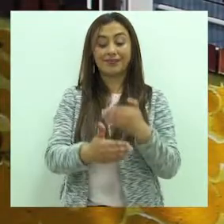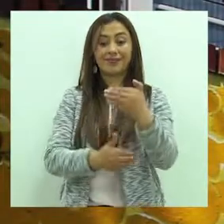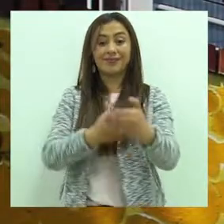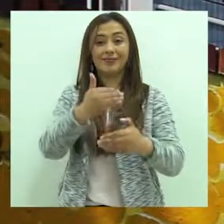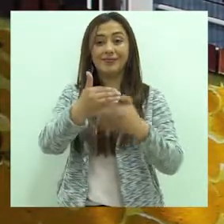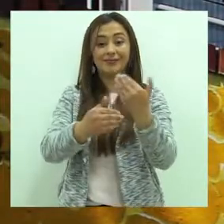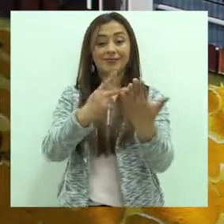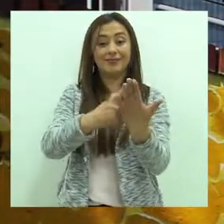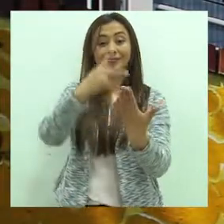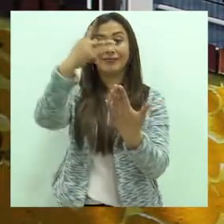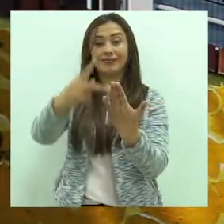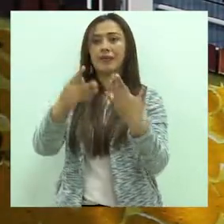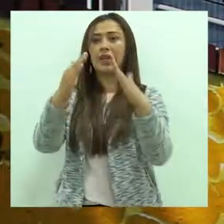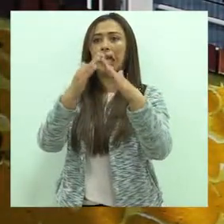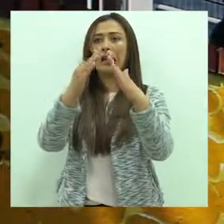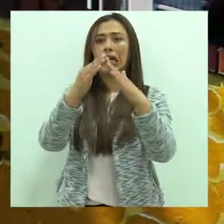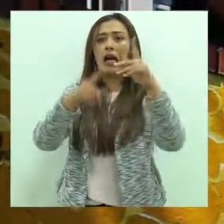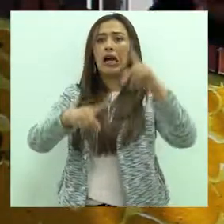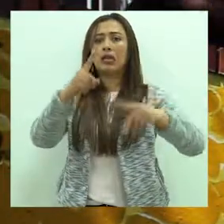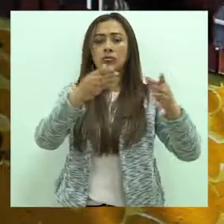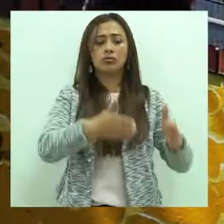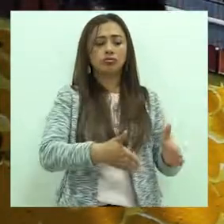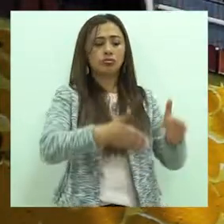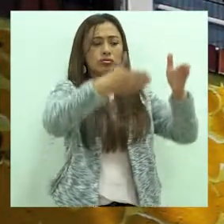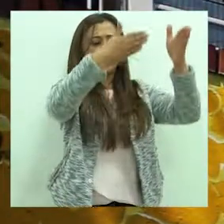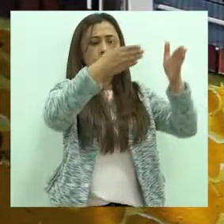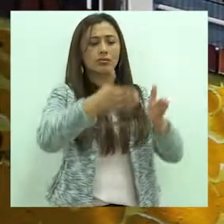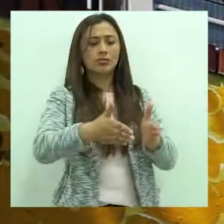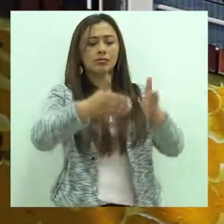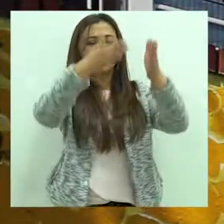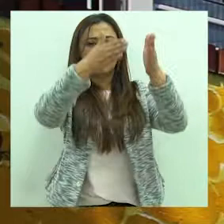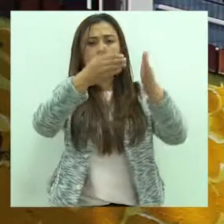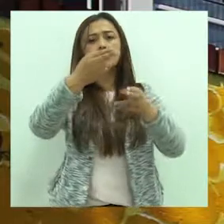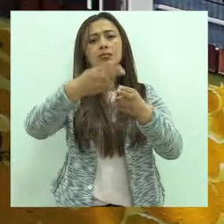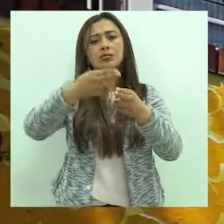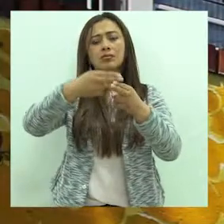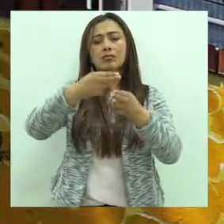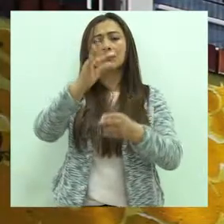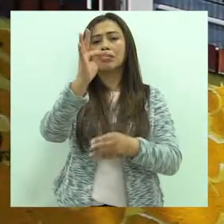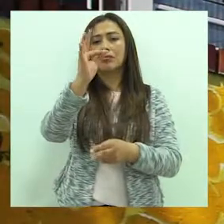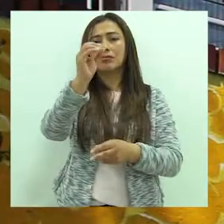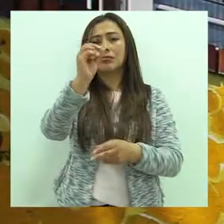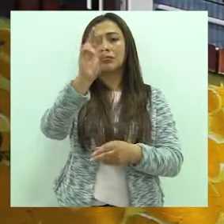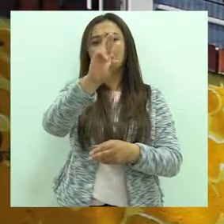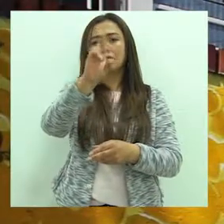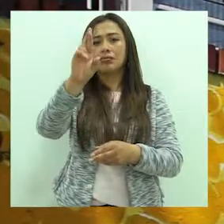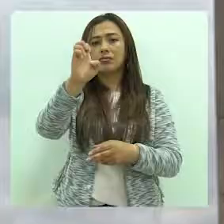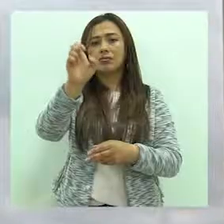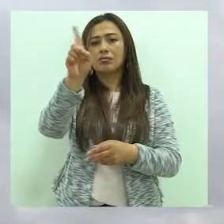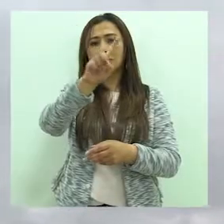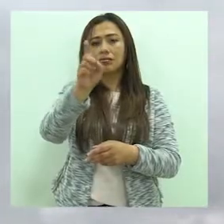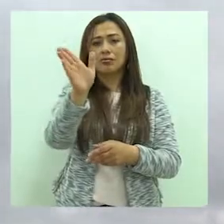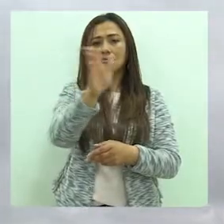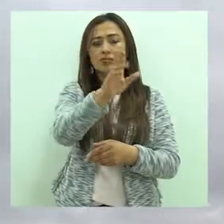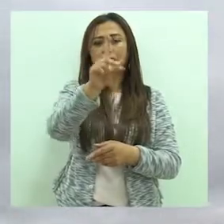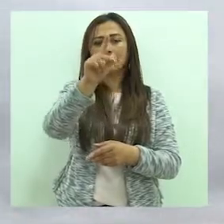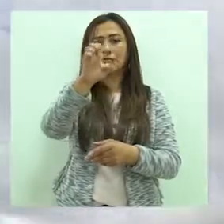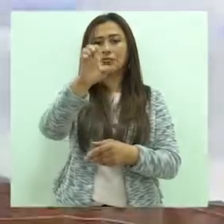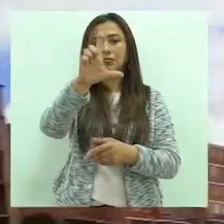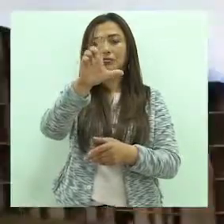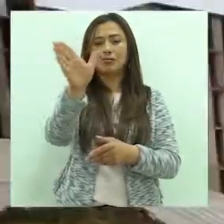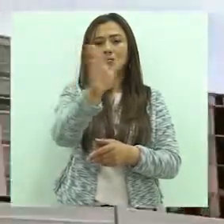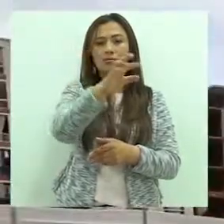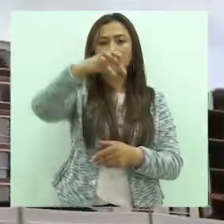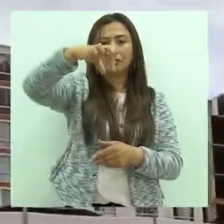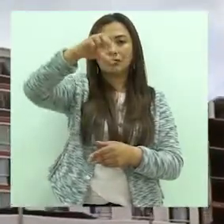Avanzamos en los proyectos de solución de vivienda a las familias afectadas tras los proyectos de Torres del Parque y Estancia El Roble. La Alcaldía de